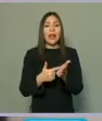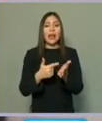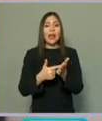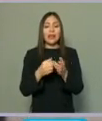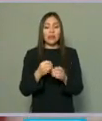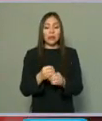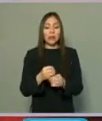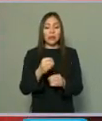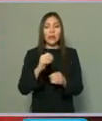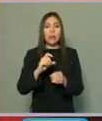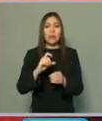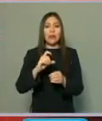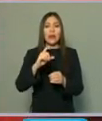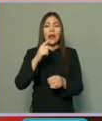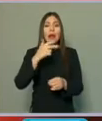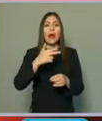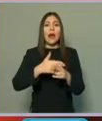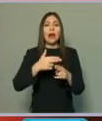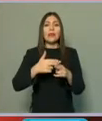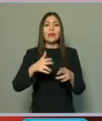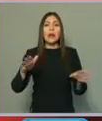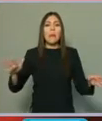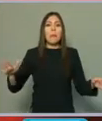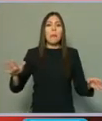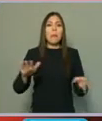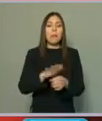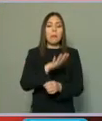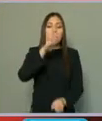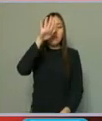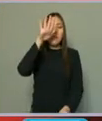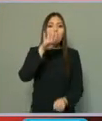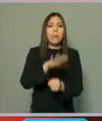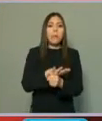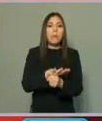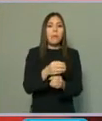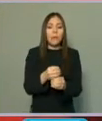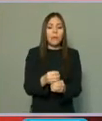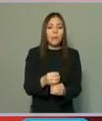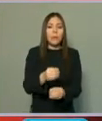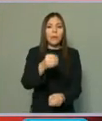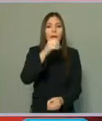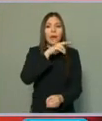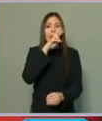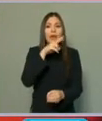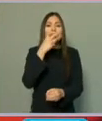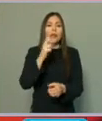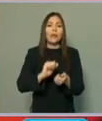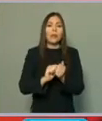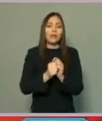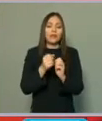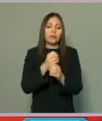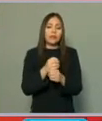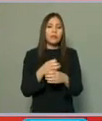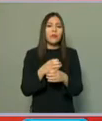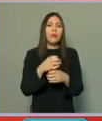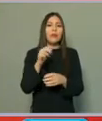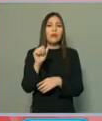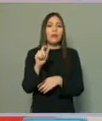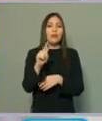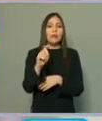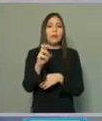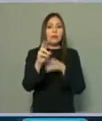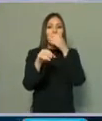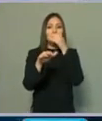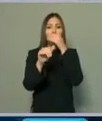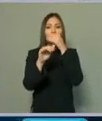completo la luz del vaso. Entonces llega el momento en que se forma esta lesión que se llama ateroma y tiene una capita que la